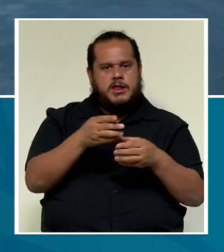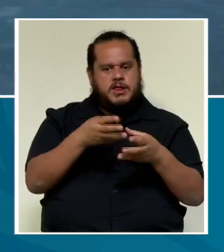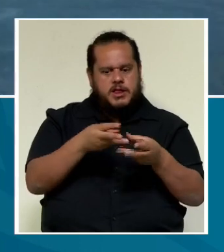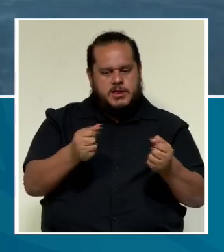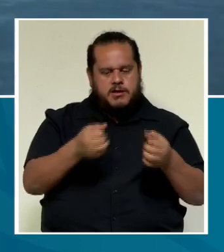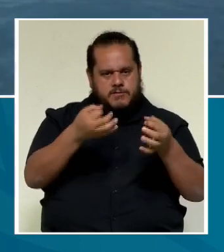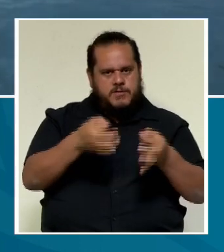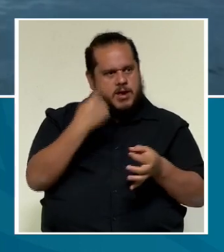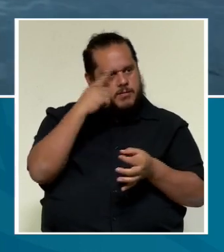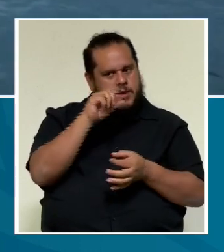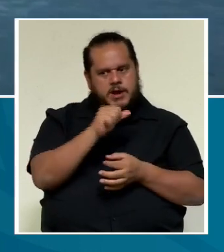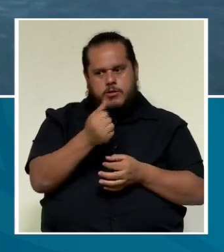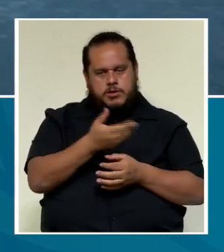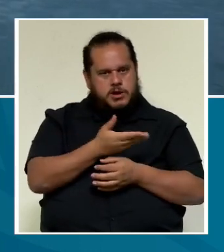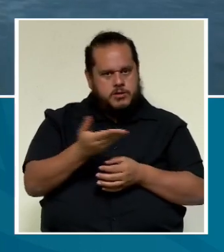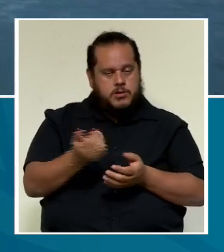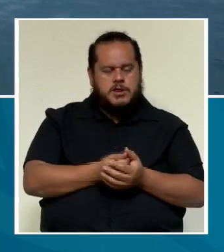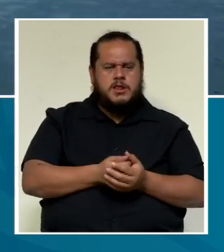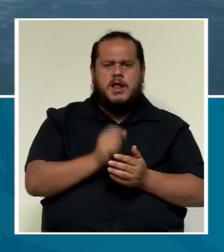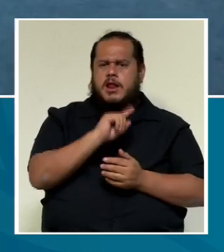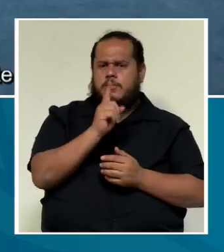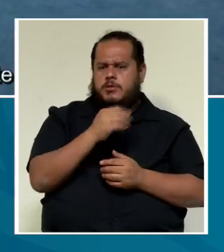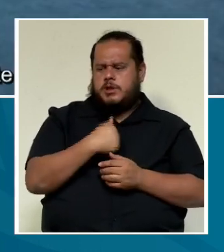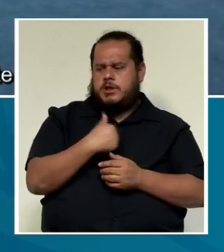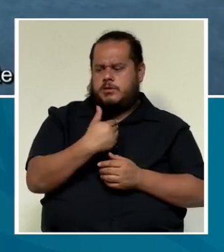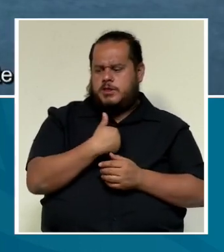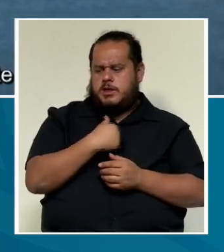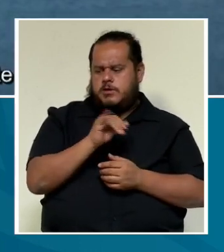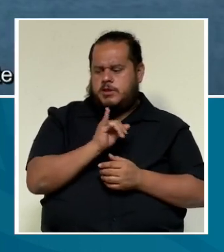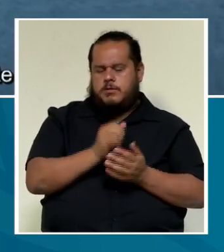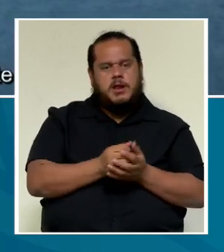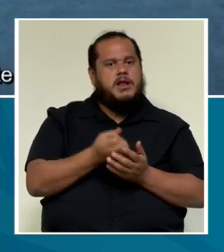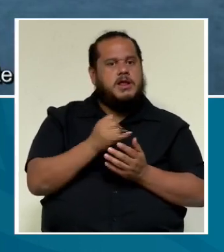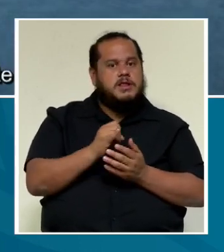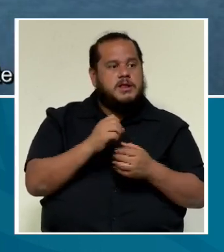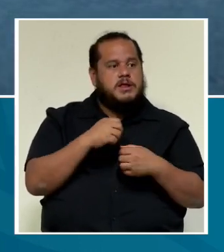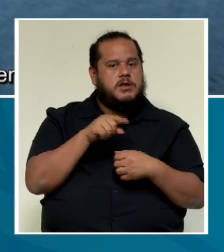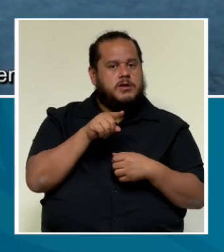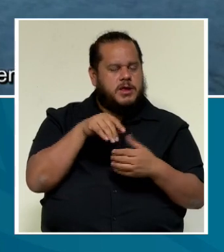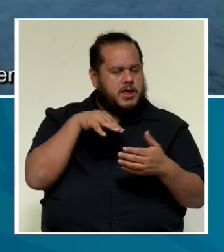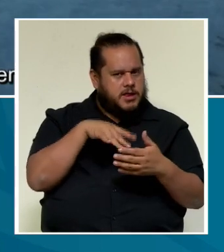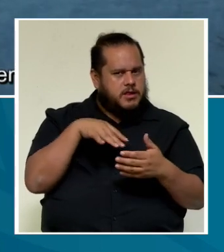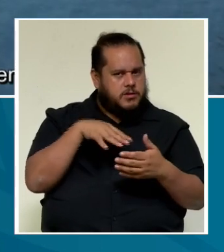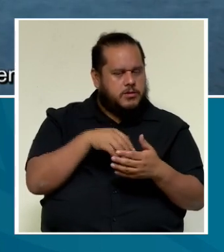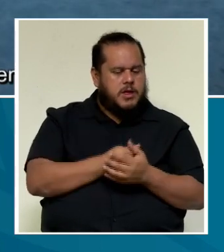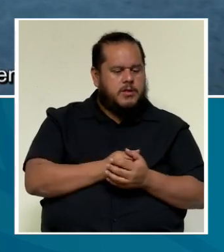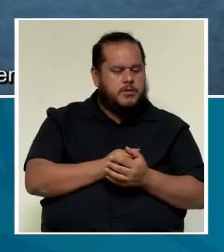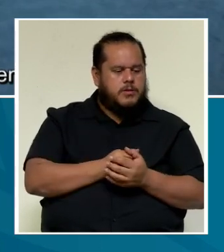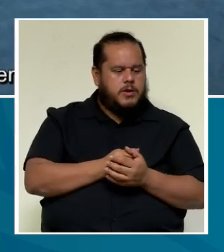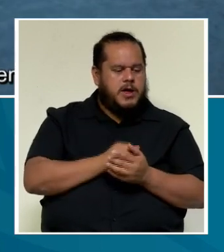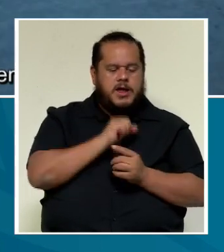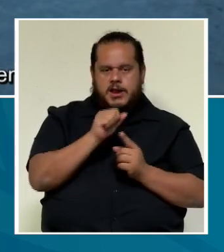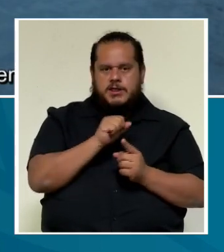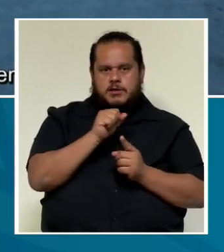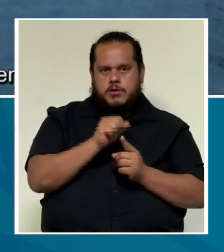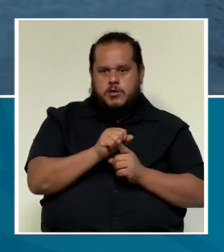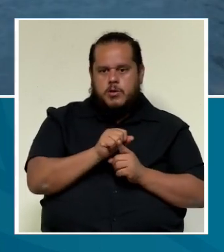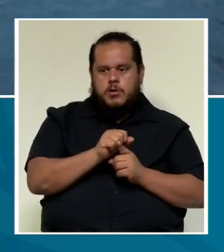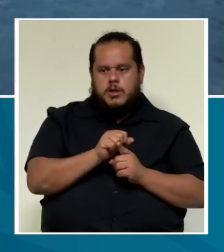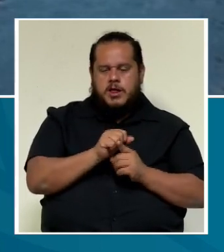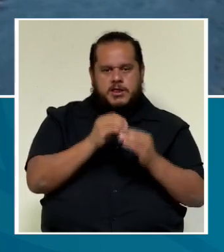para otras cosas. La pregunta que yo tengo es también si se ha estudiado el efecto de